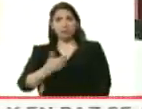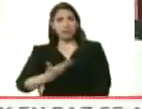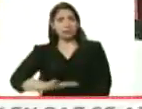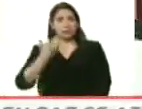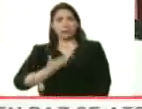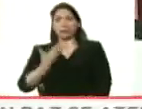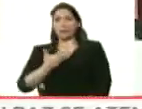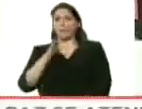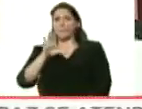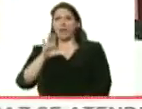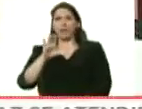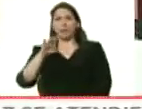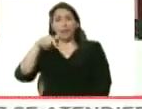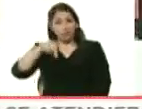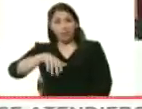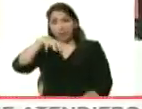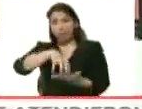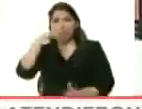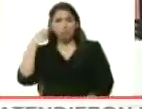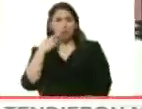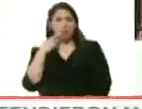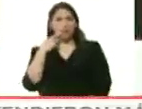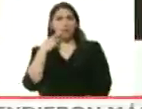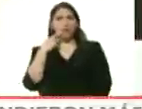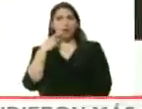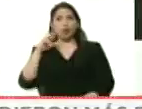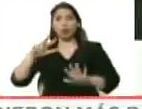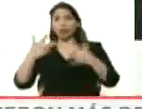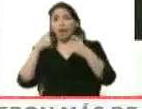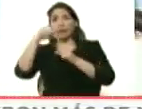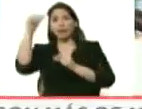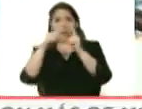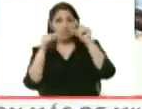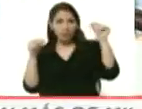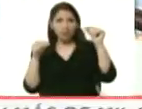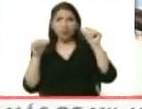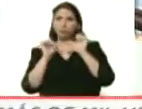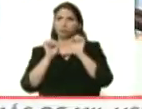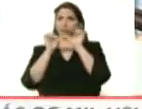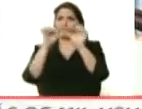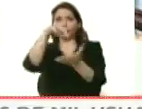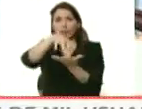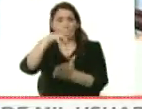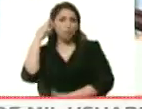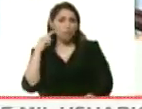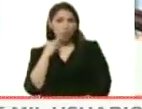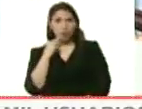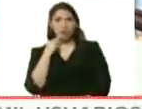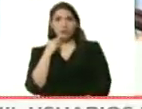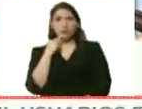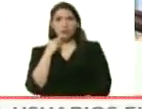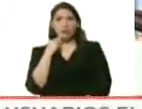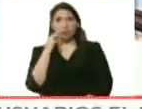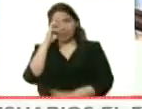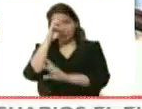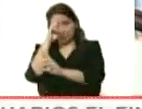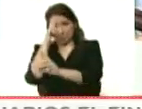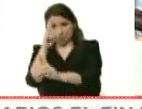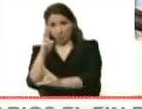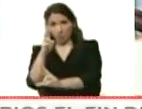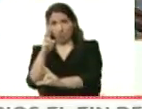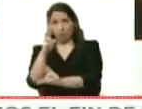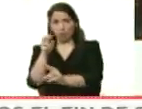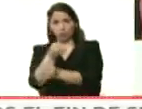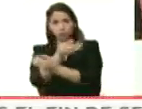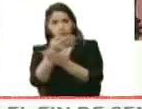acá en el Estado Bolívar, que fue la octava estrella y sigue siendo el Estado Bolívar, con respeto incluso a todos